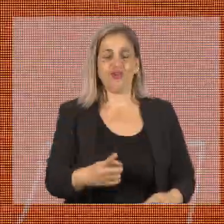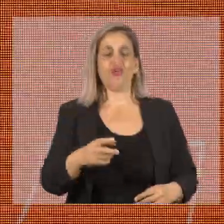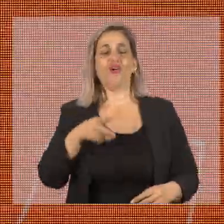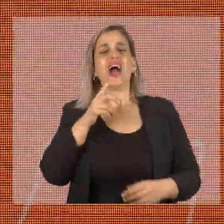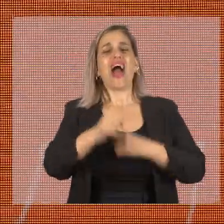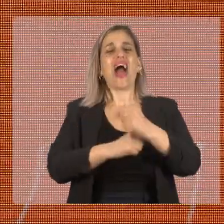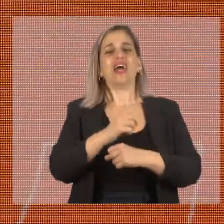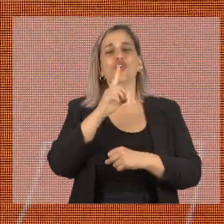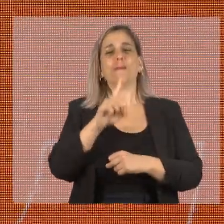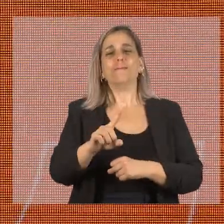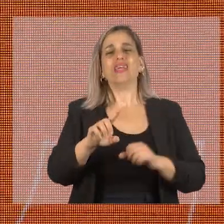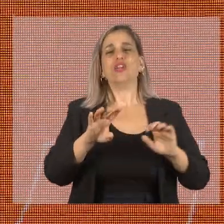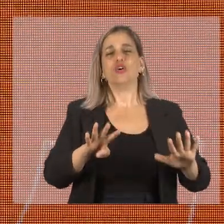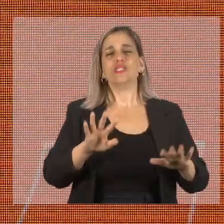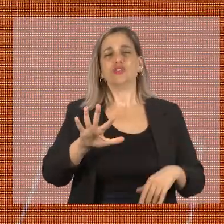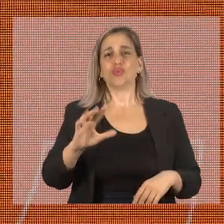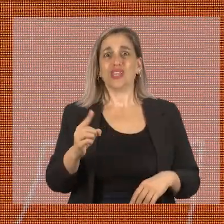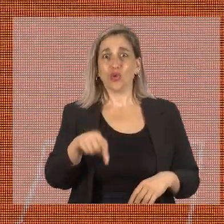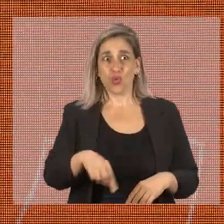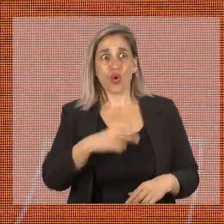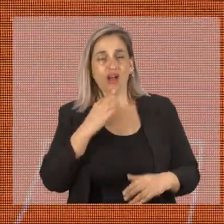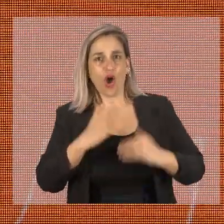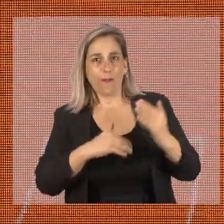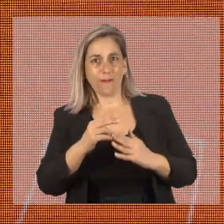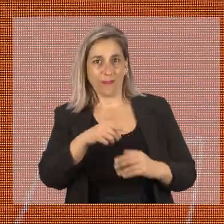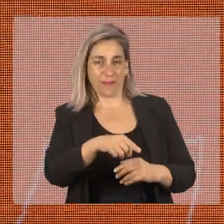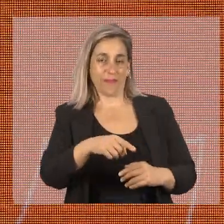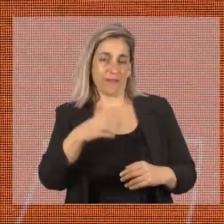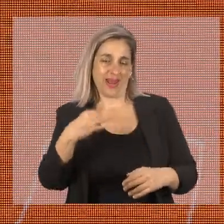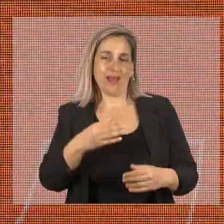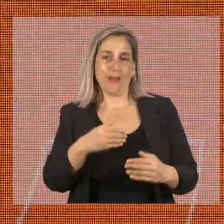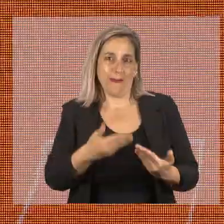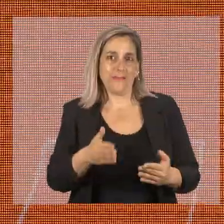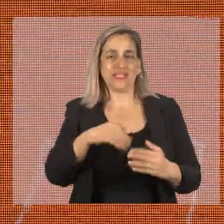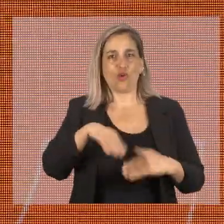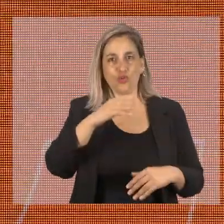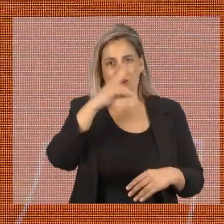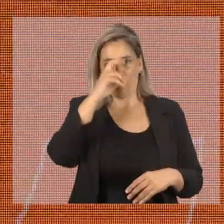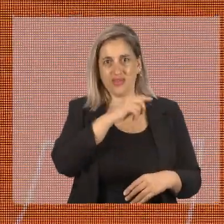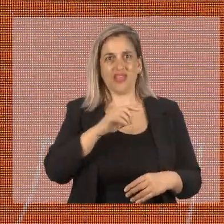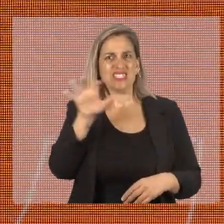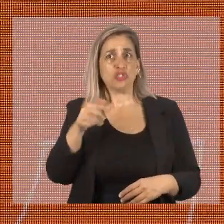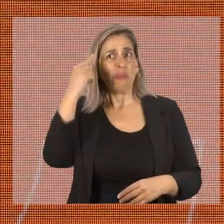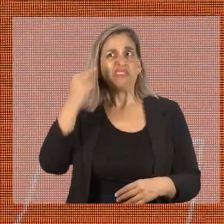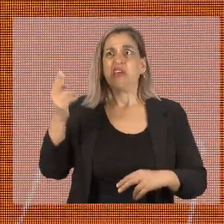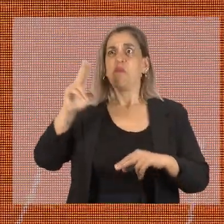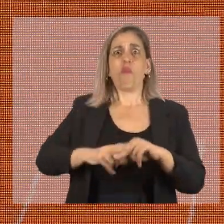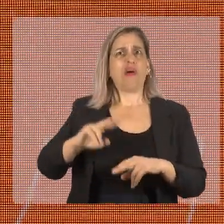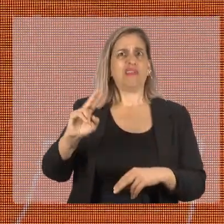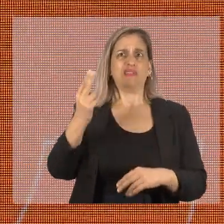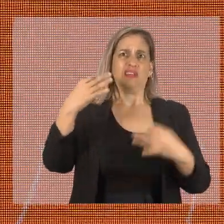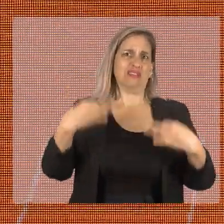en 1951. Yo pensé que me iba a morir con una acumulación de piedras